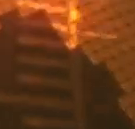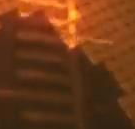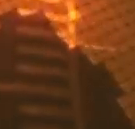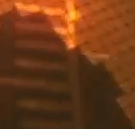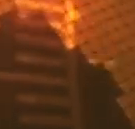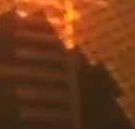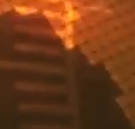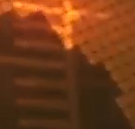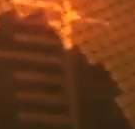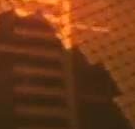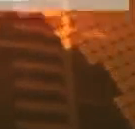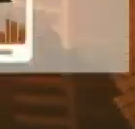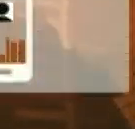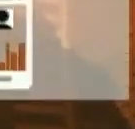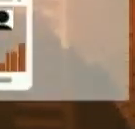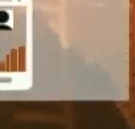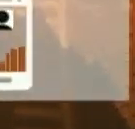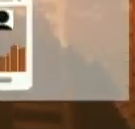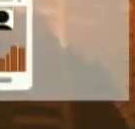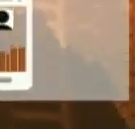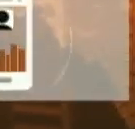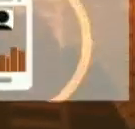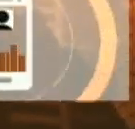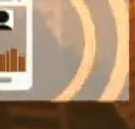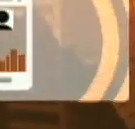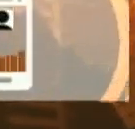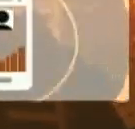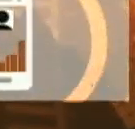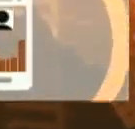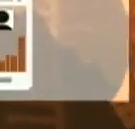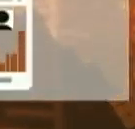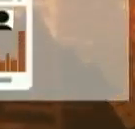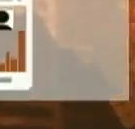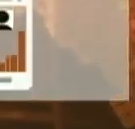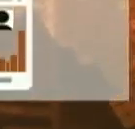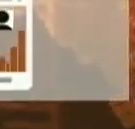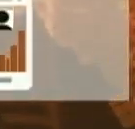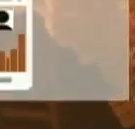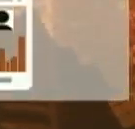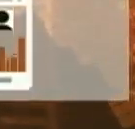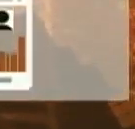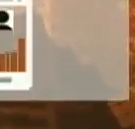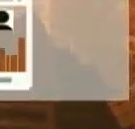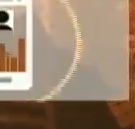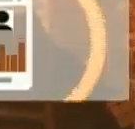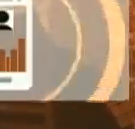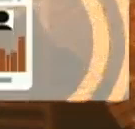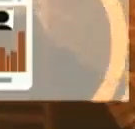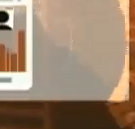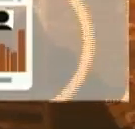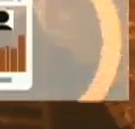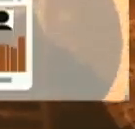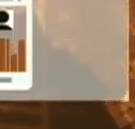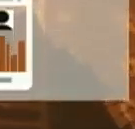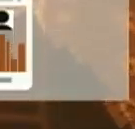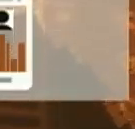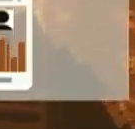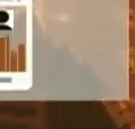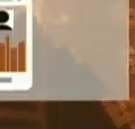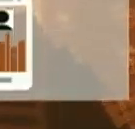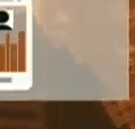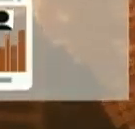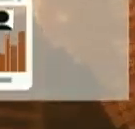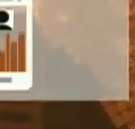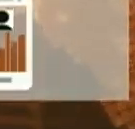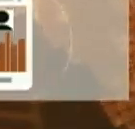Venezuela a través de este importante medio de comunicación saludo a ustedes allí bien gobernador